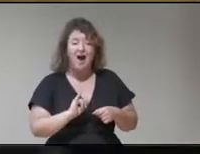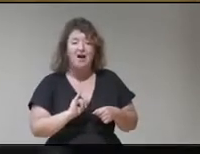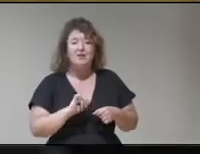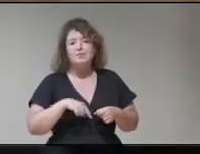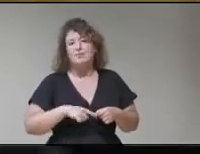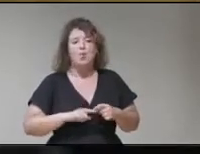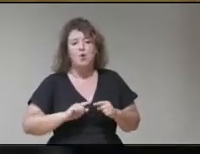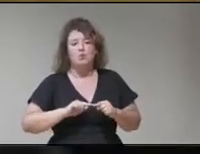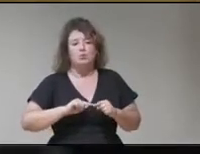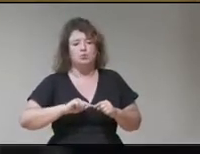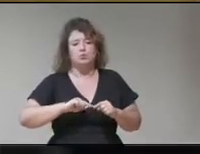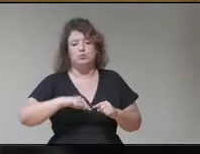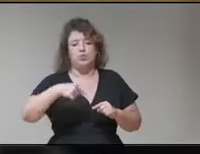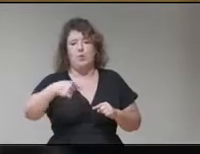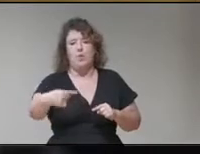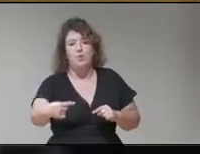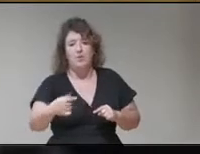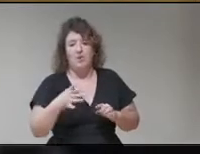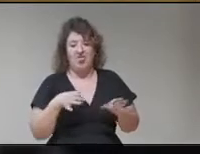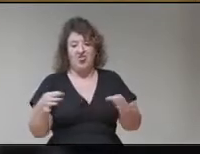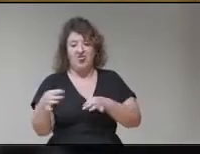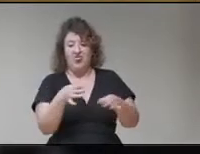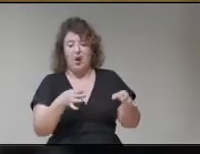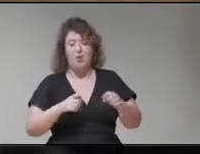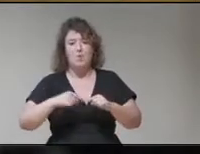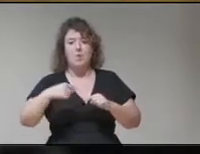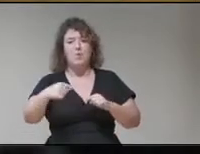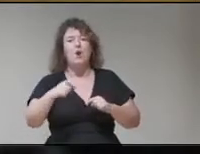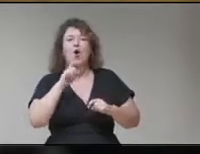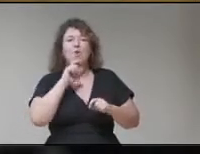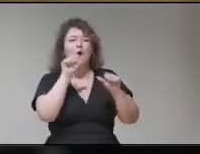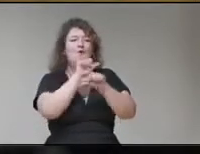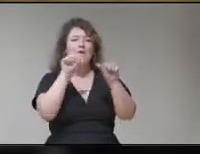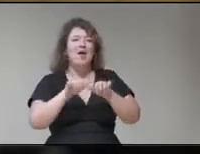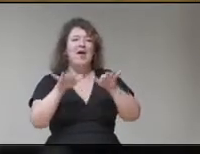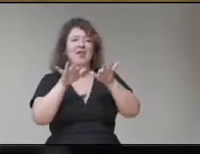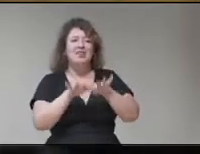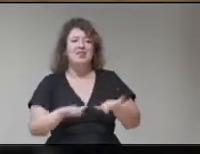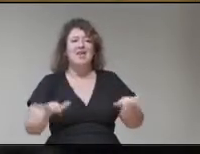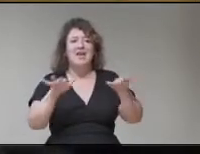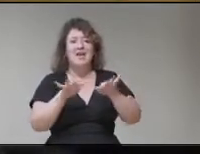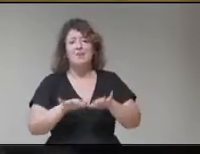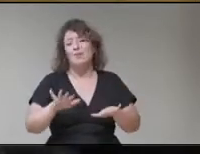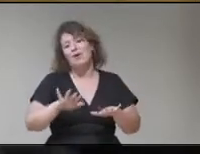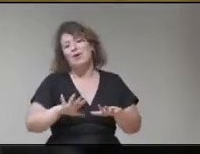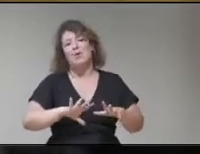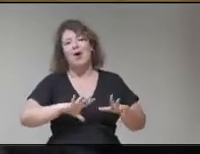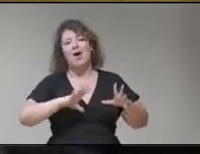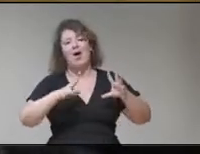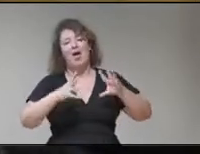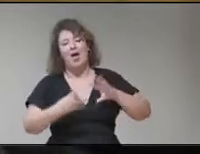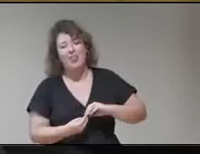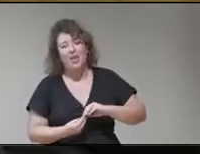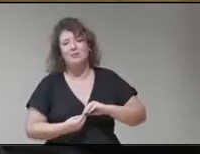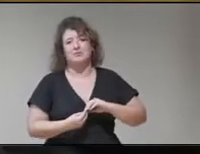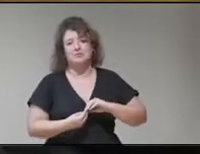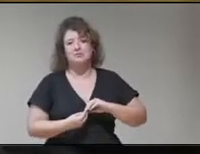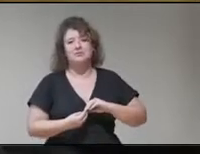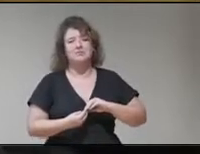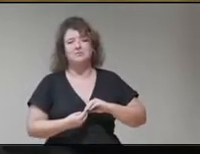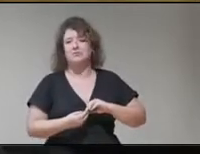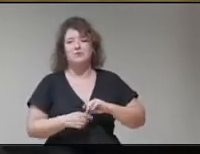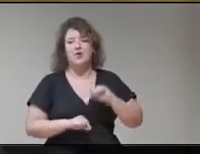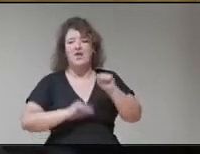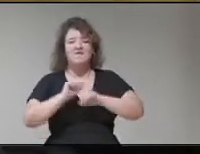se multiplica a expensas de mis células, pero lo hace despacio. Hay una adaptación, de tal manera que nunca llega a dar una infección abierta,